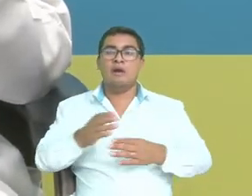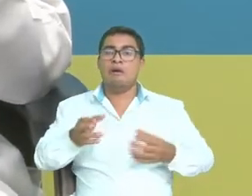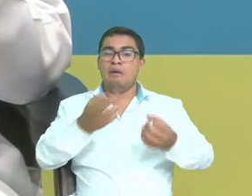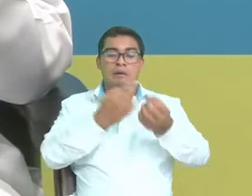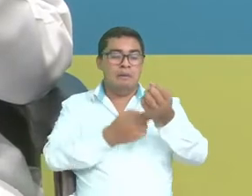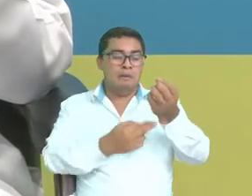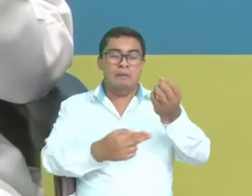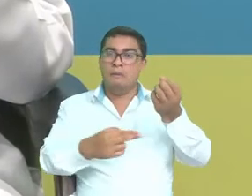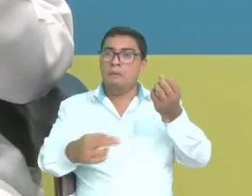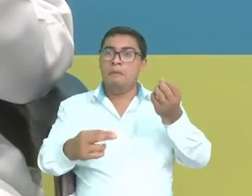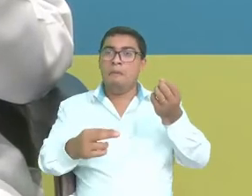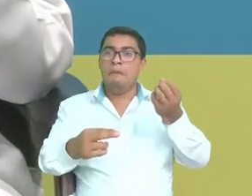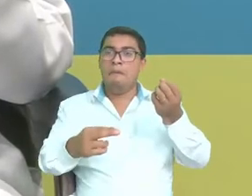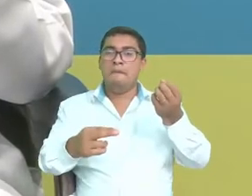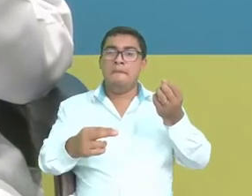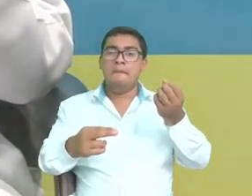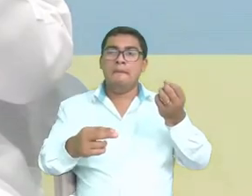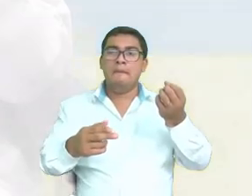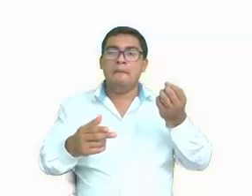tiene,